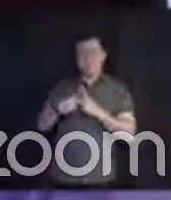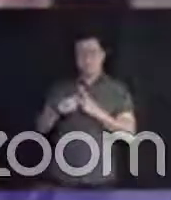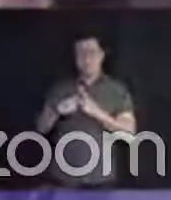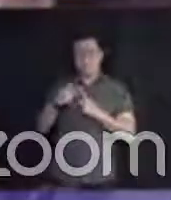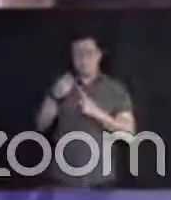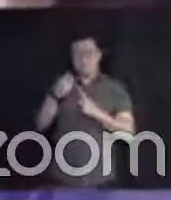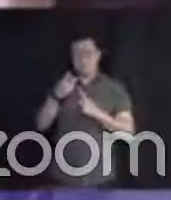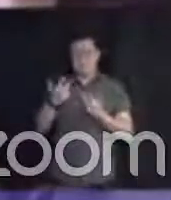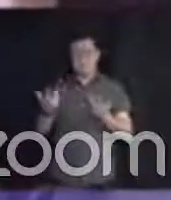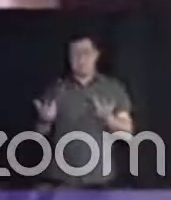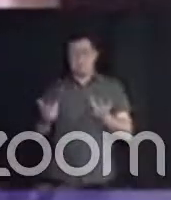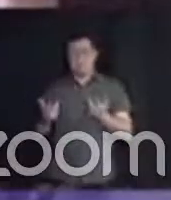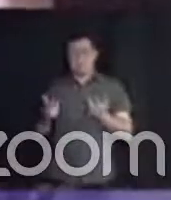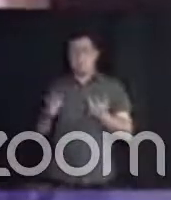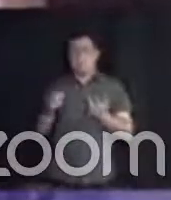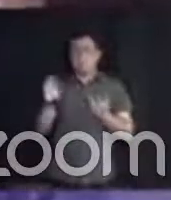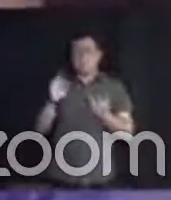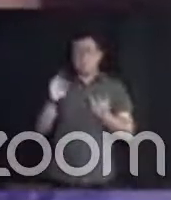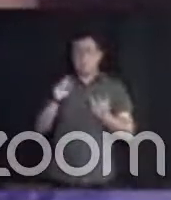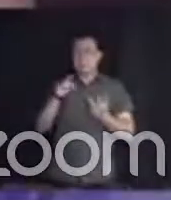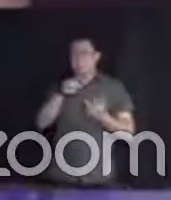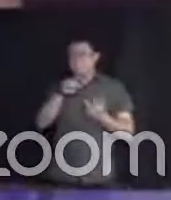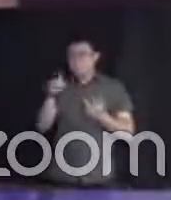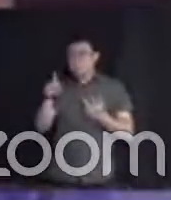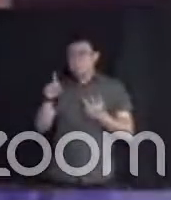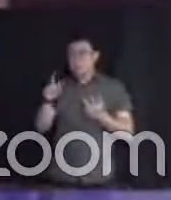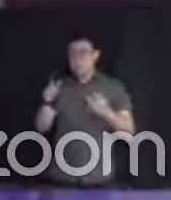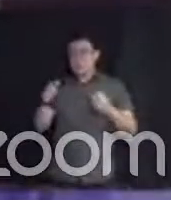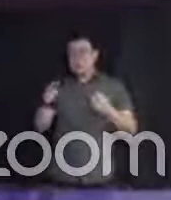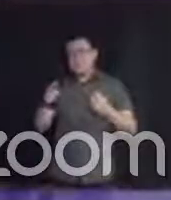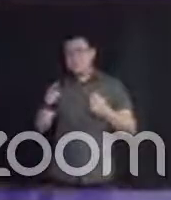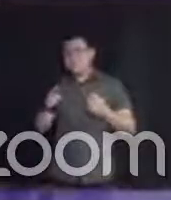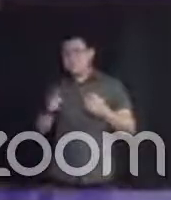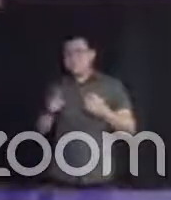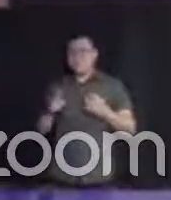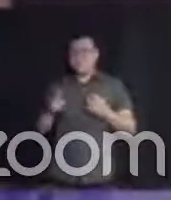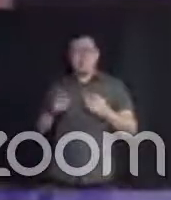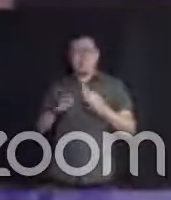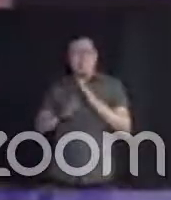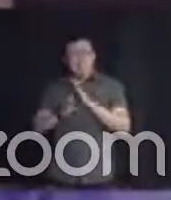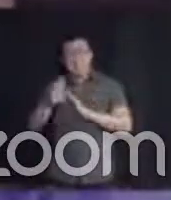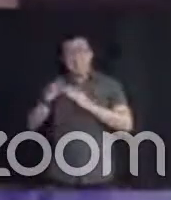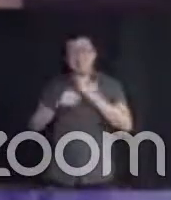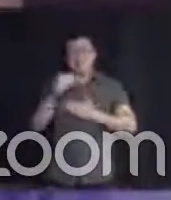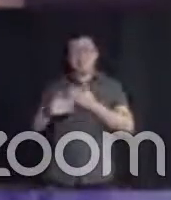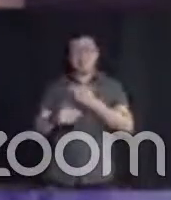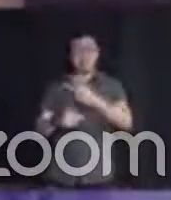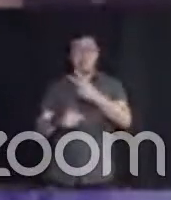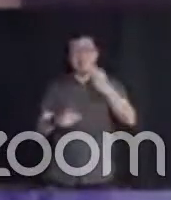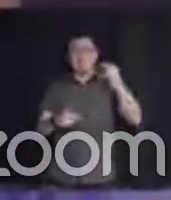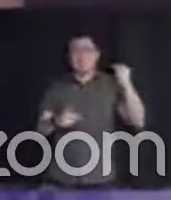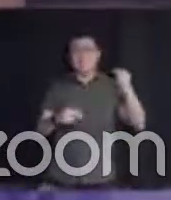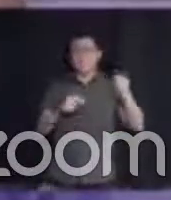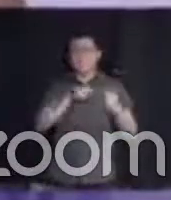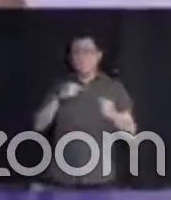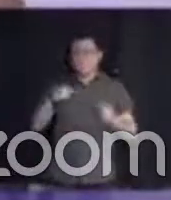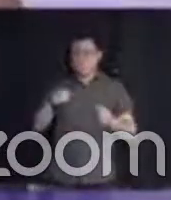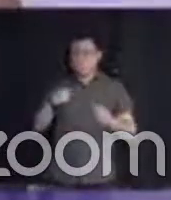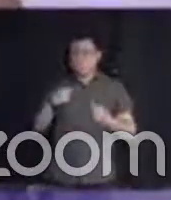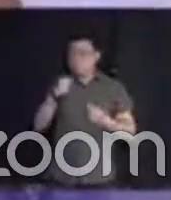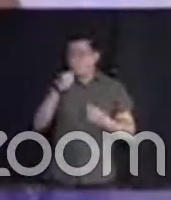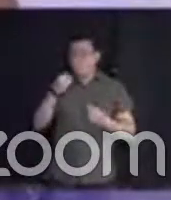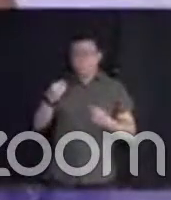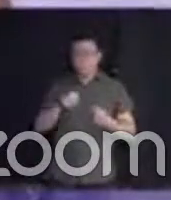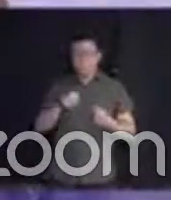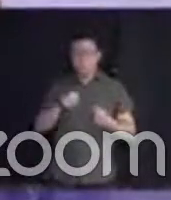cascaroncito y te vuelven a meter. Pero cuando tú decides, y los dos nos prometimos que nada ni nadie nos iba